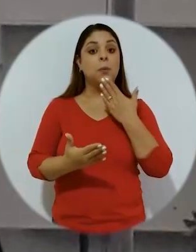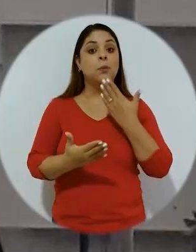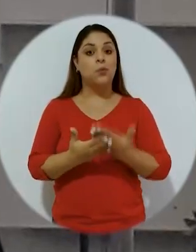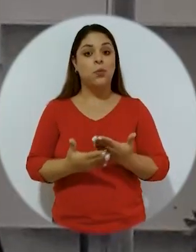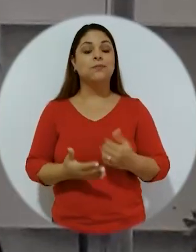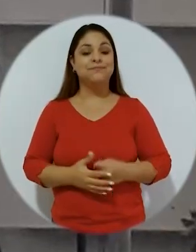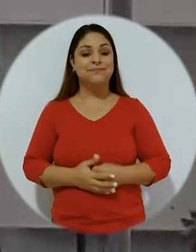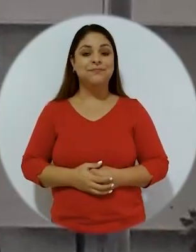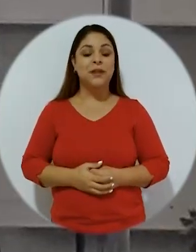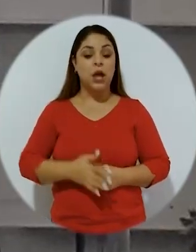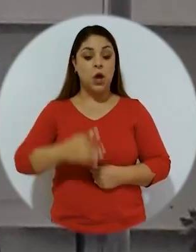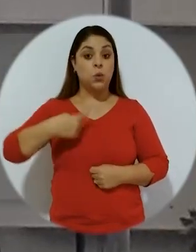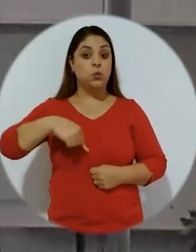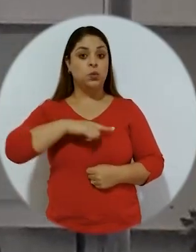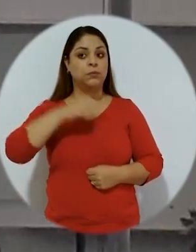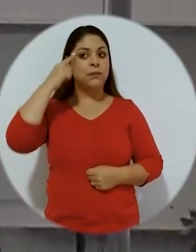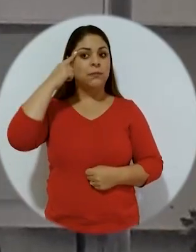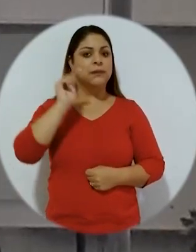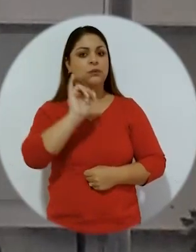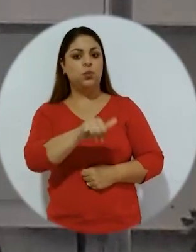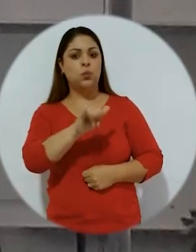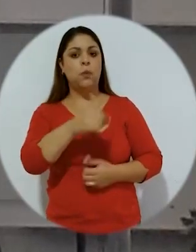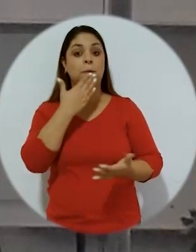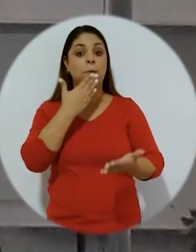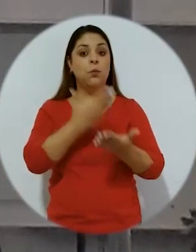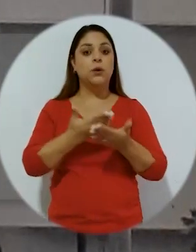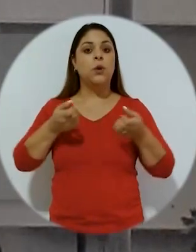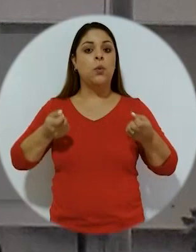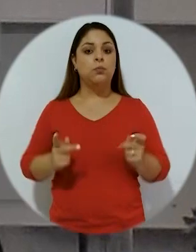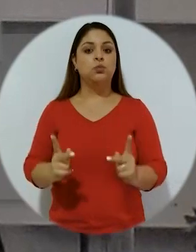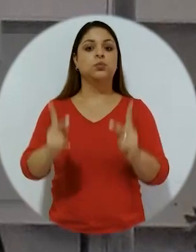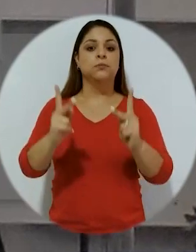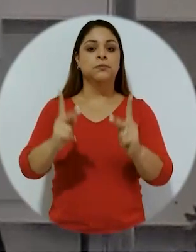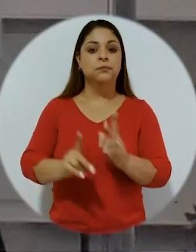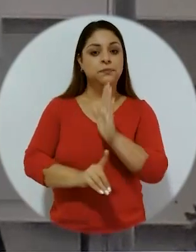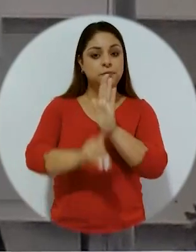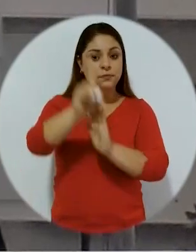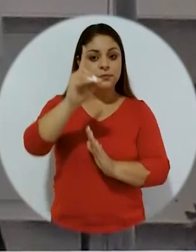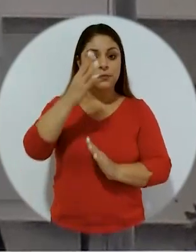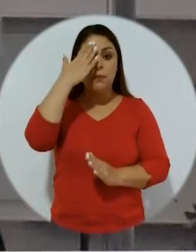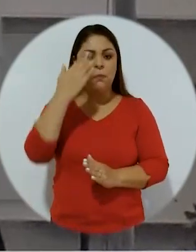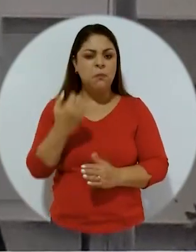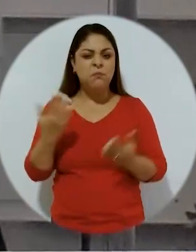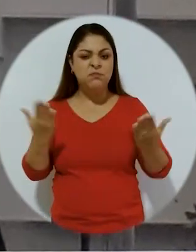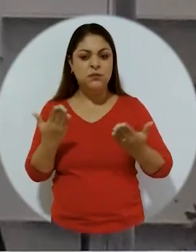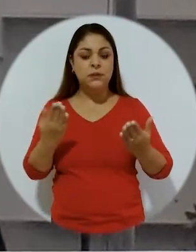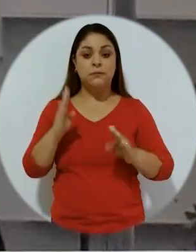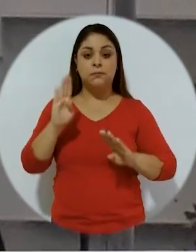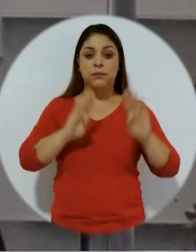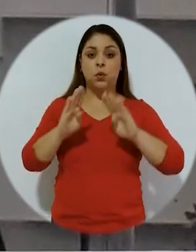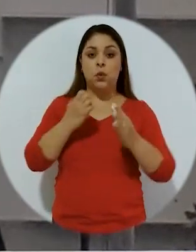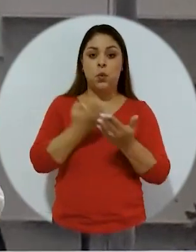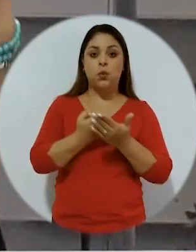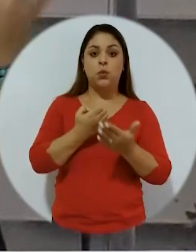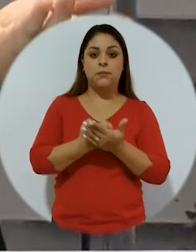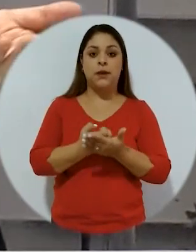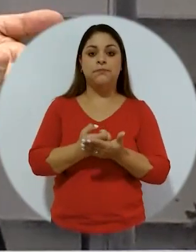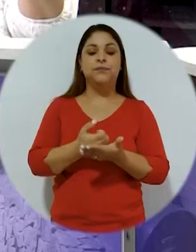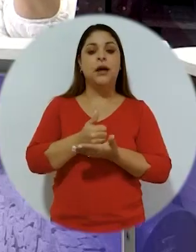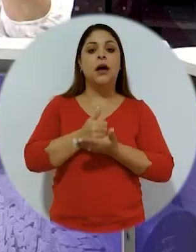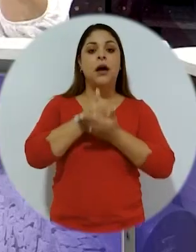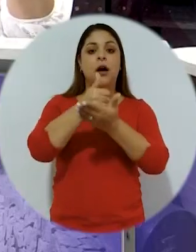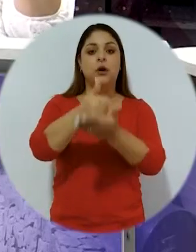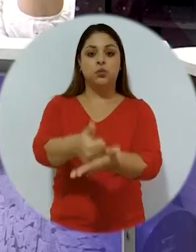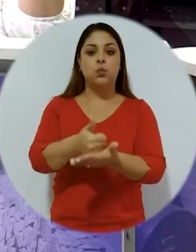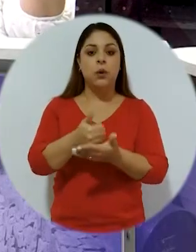nosotros lo vemos como una muy buena oportunidad de desarrollo, ya que la bioeconomía permite